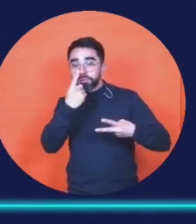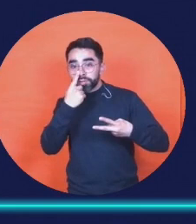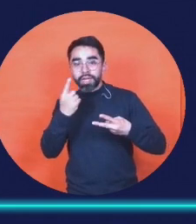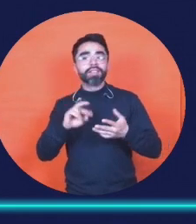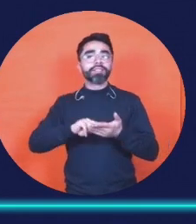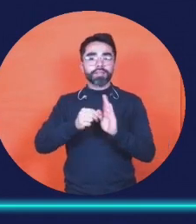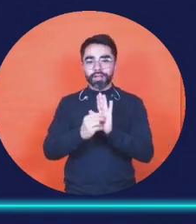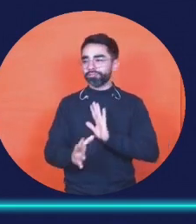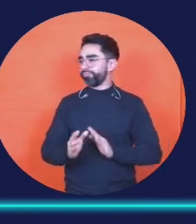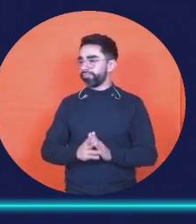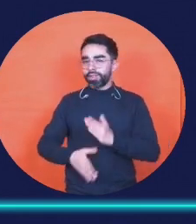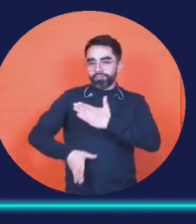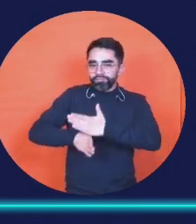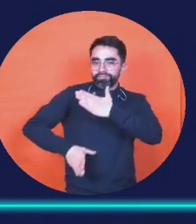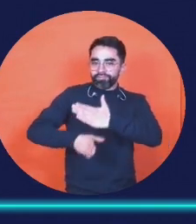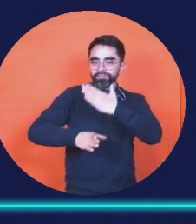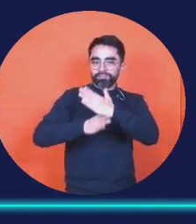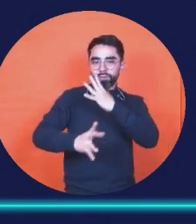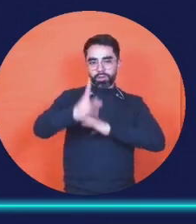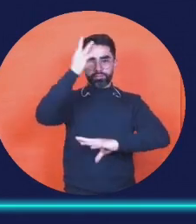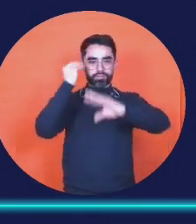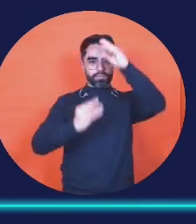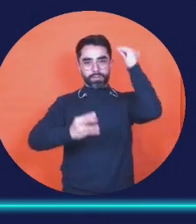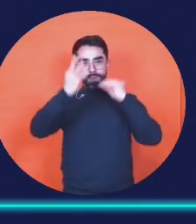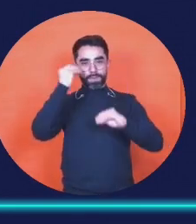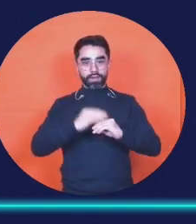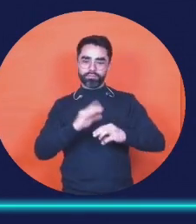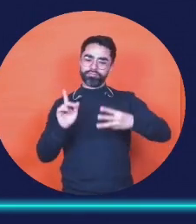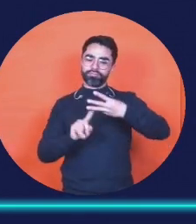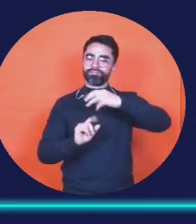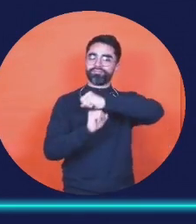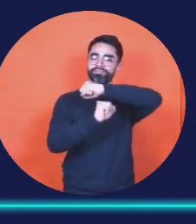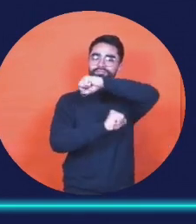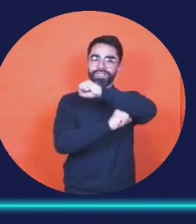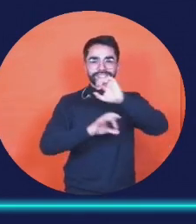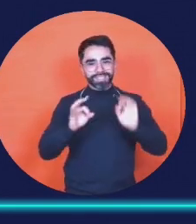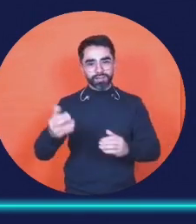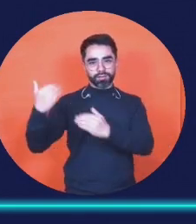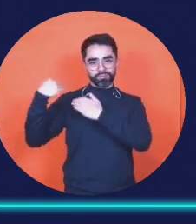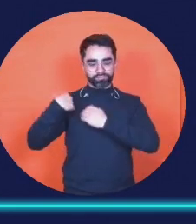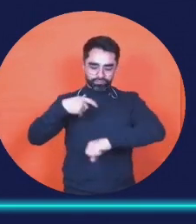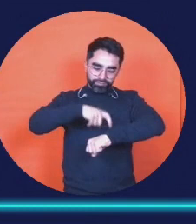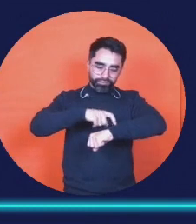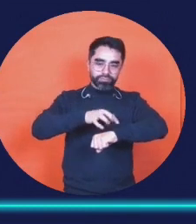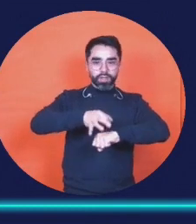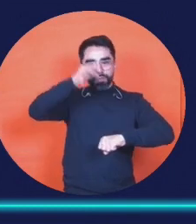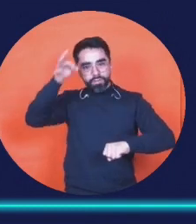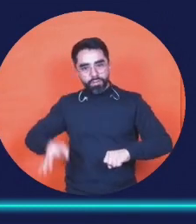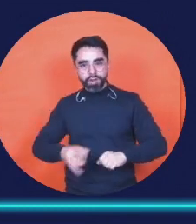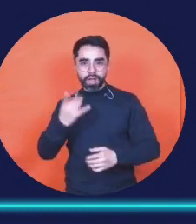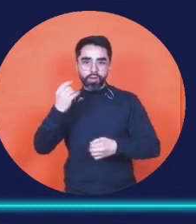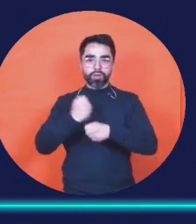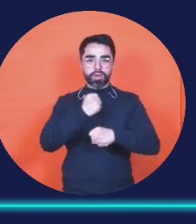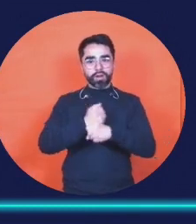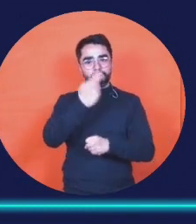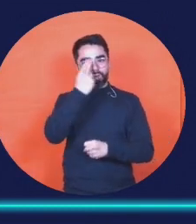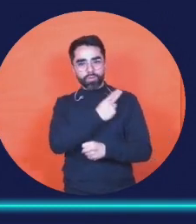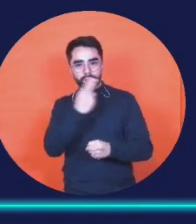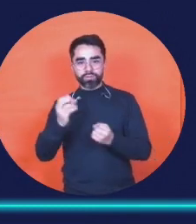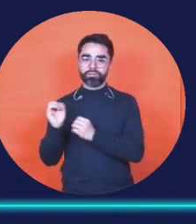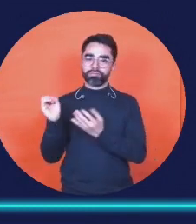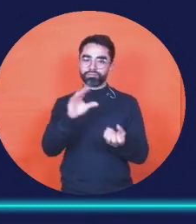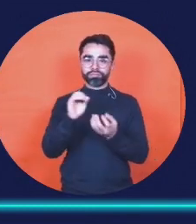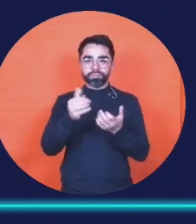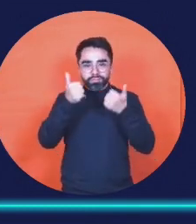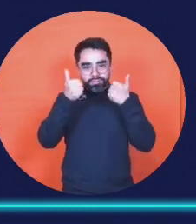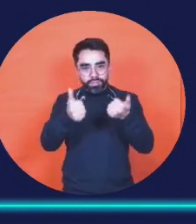vida. Y pues la base de todo sí es la responsabilidad, o sea, hay que estar a tiempo, hay que ser cumplidos, hay que entregar, si usted se compromete a hacer algo, lo hace,